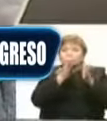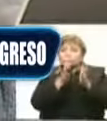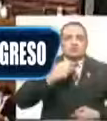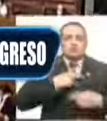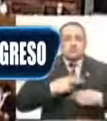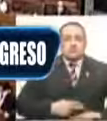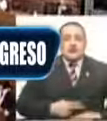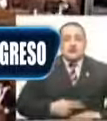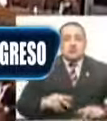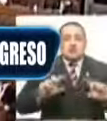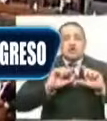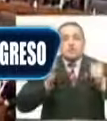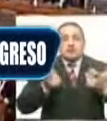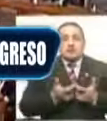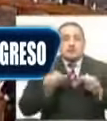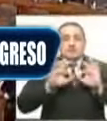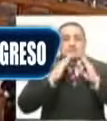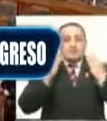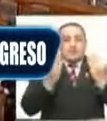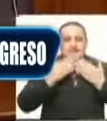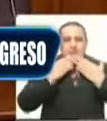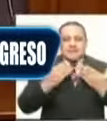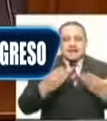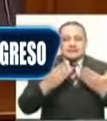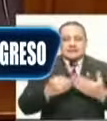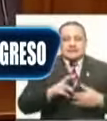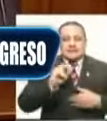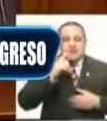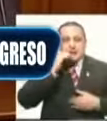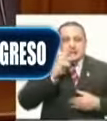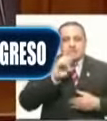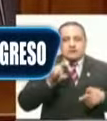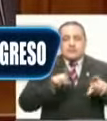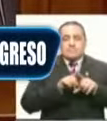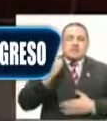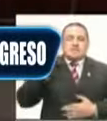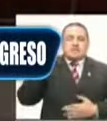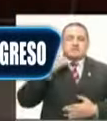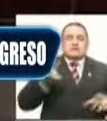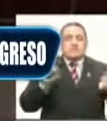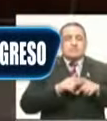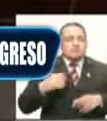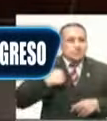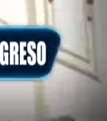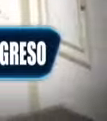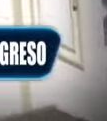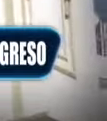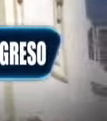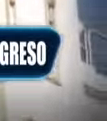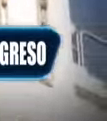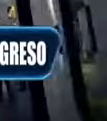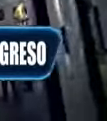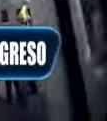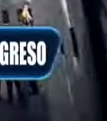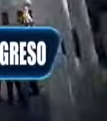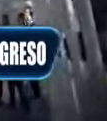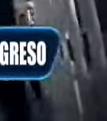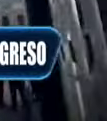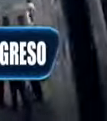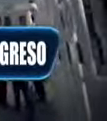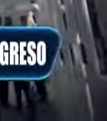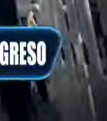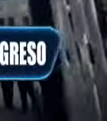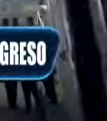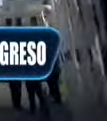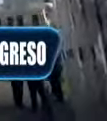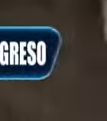presidir las llamadas comisiones más importantes del congreso de la república de las siete comisiones que le toca